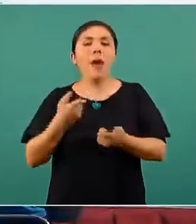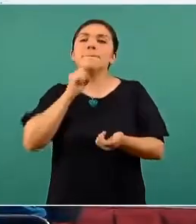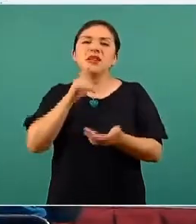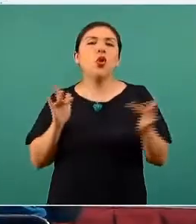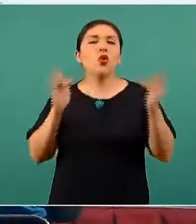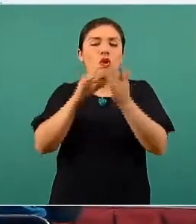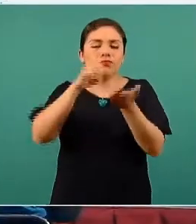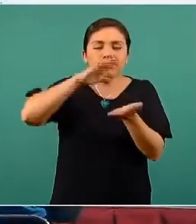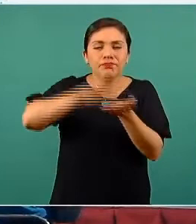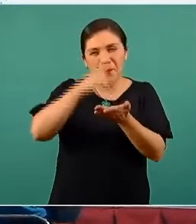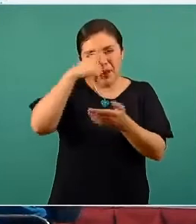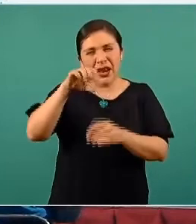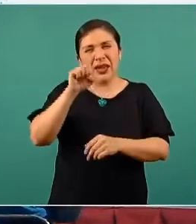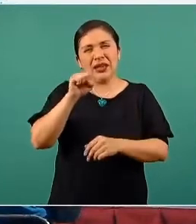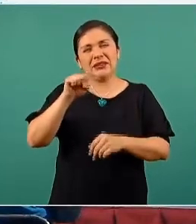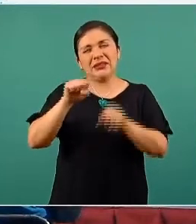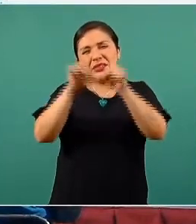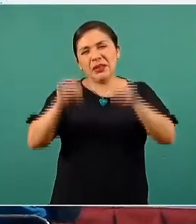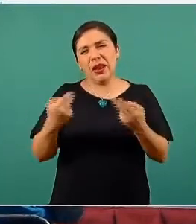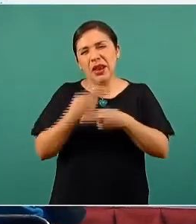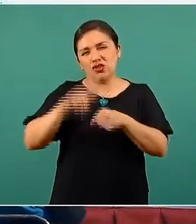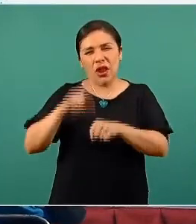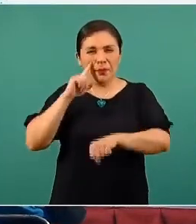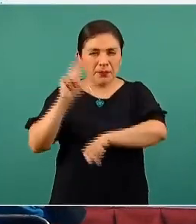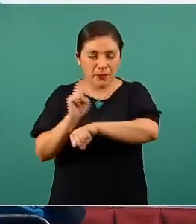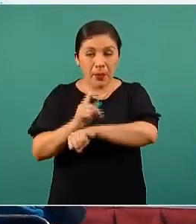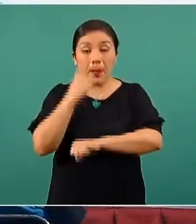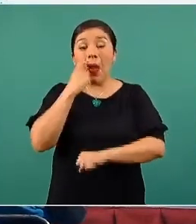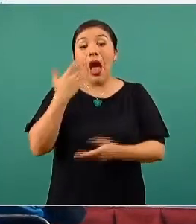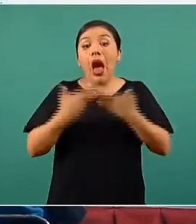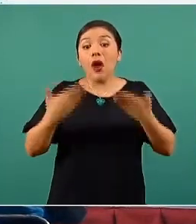Nacional de Vigilancia Epidemiológica, y actualmente se contabilizan